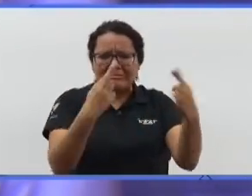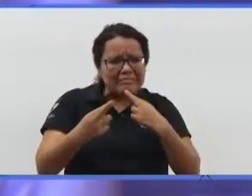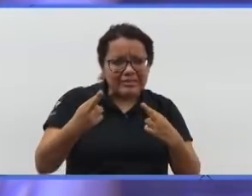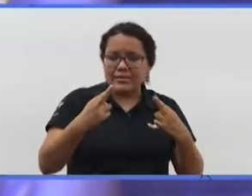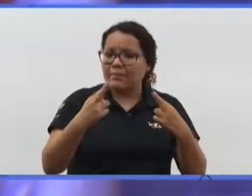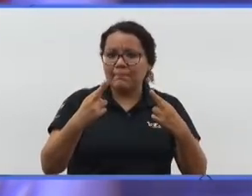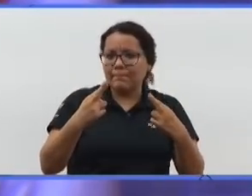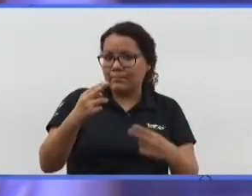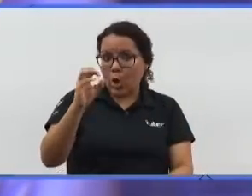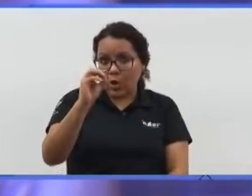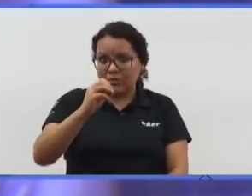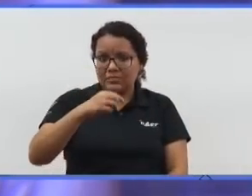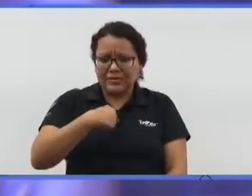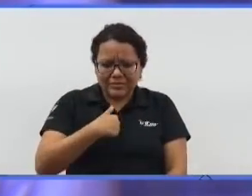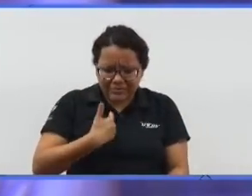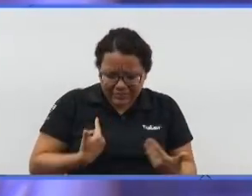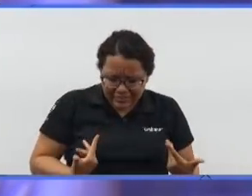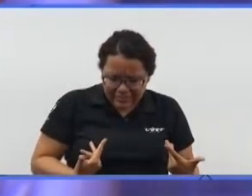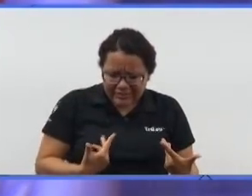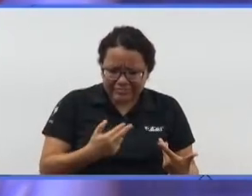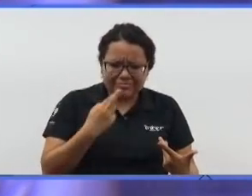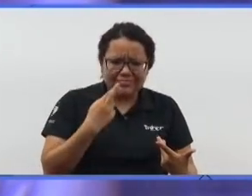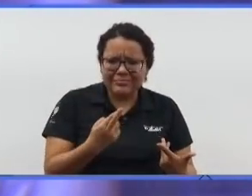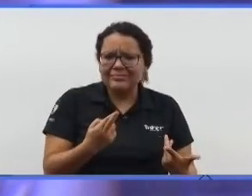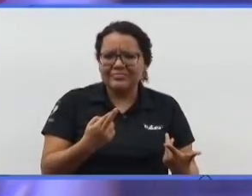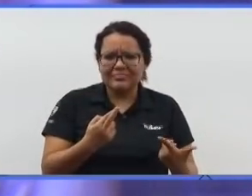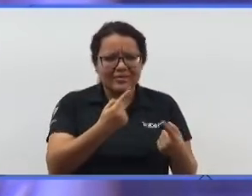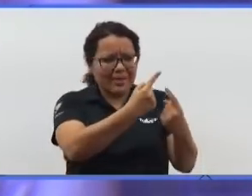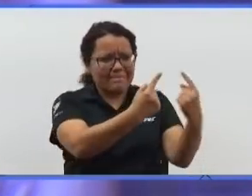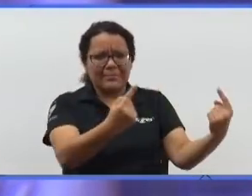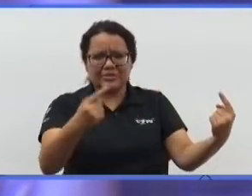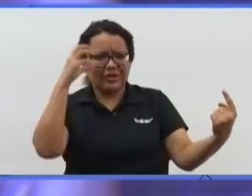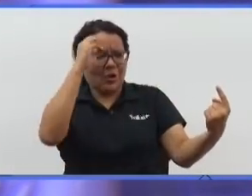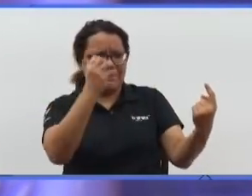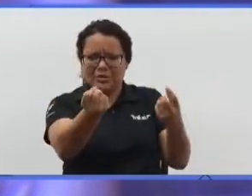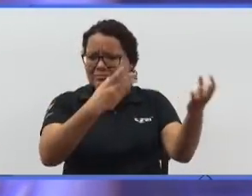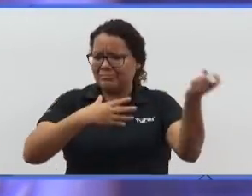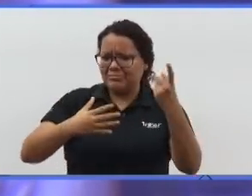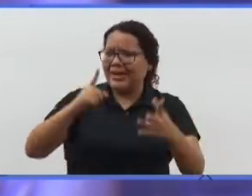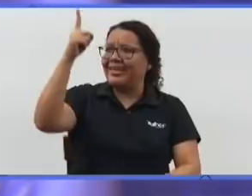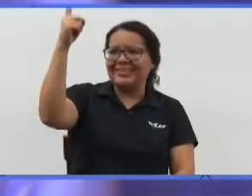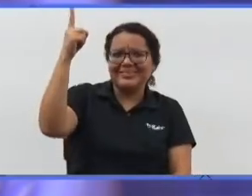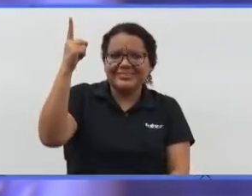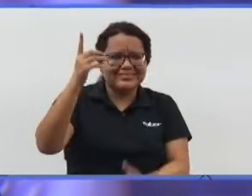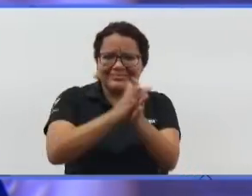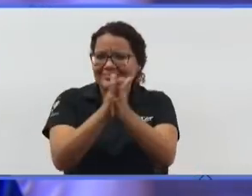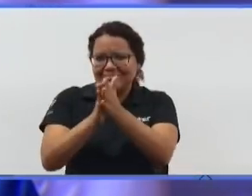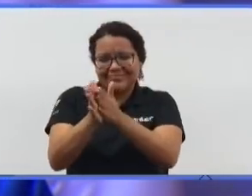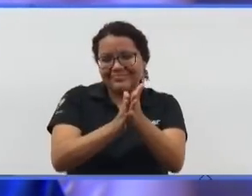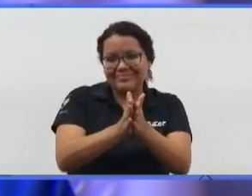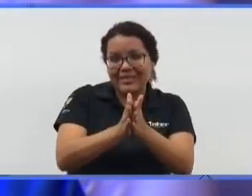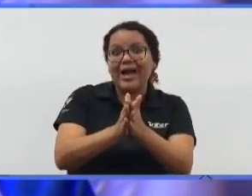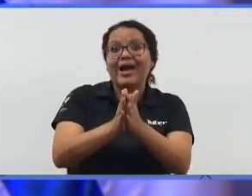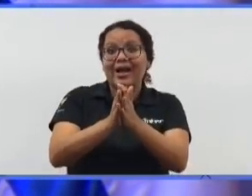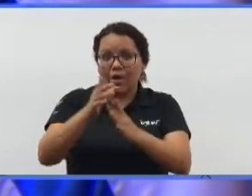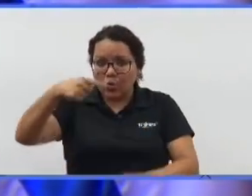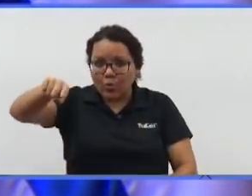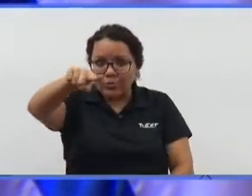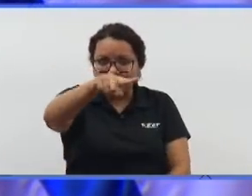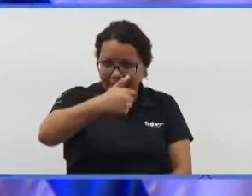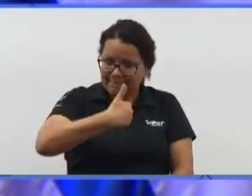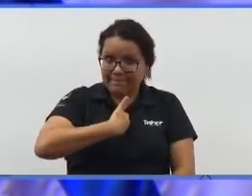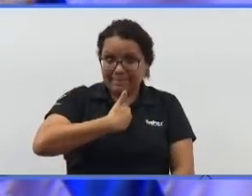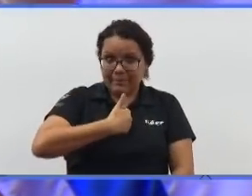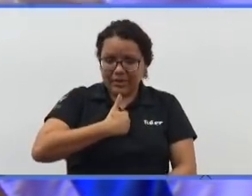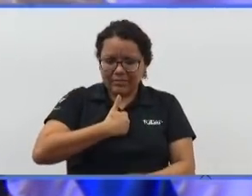nadie la puede responder por usted lo que la gente diga adiós le tiene sin cuidado esta pregunta la va a responder usted y